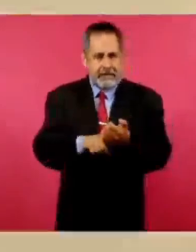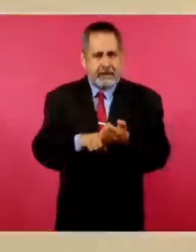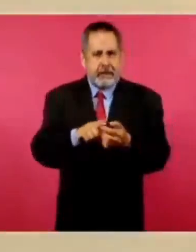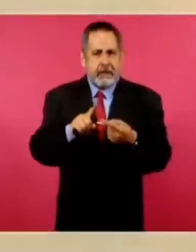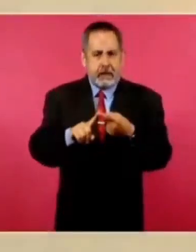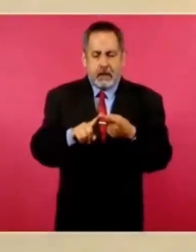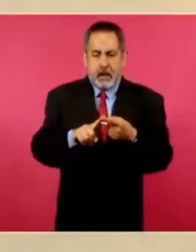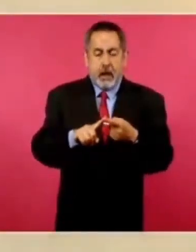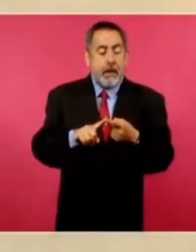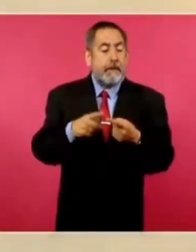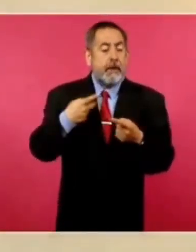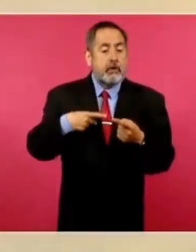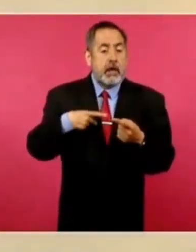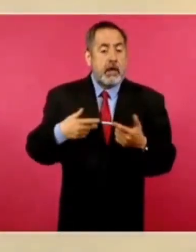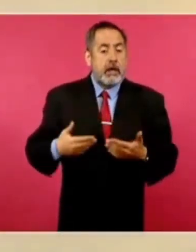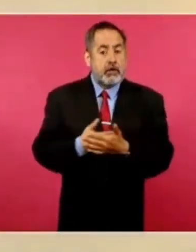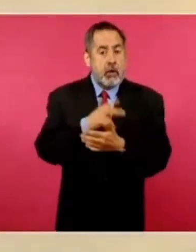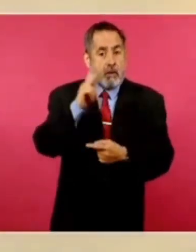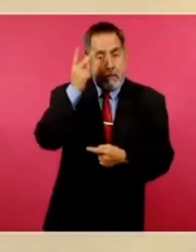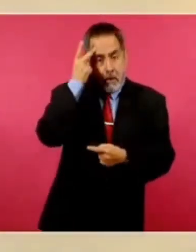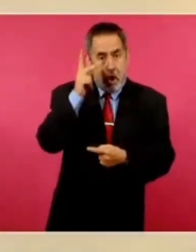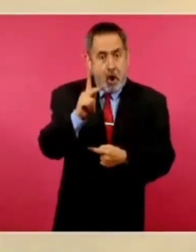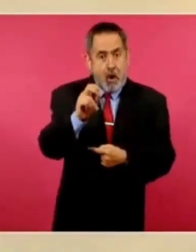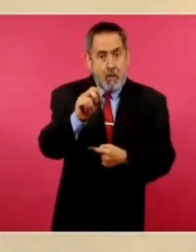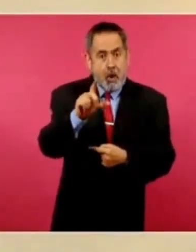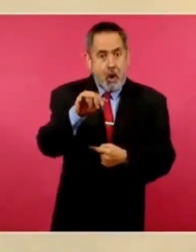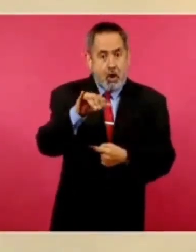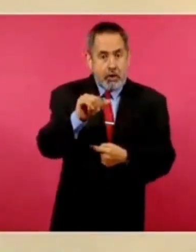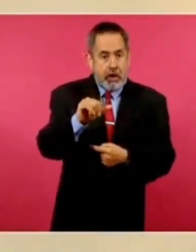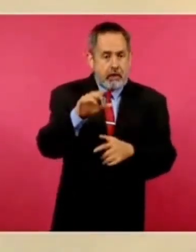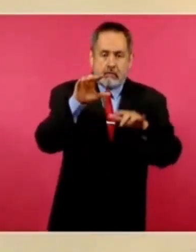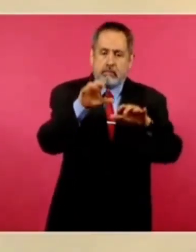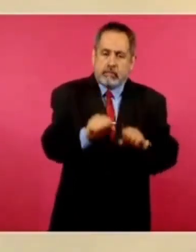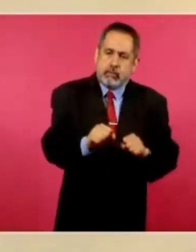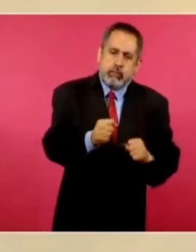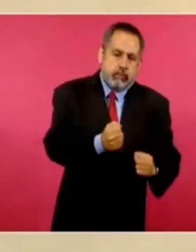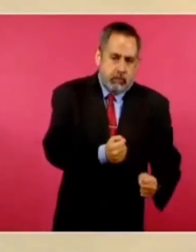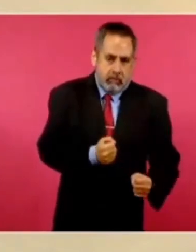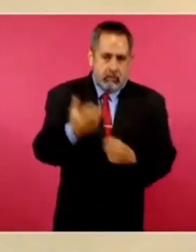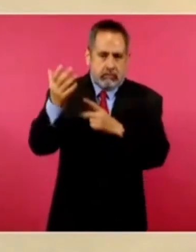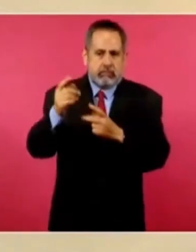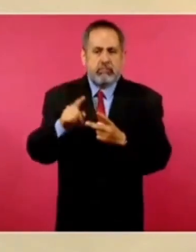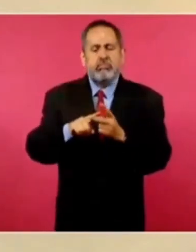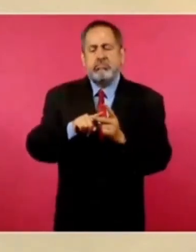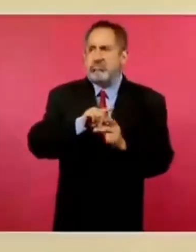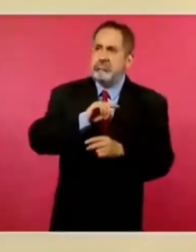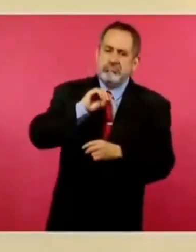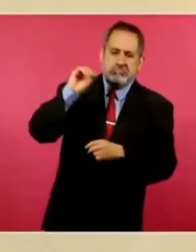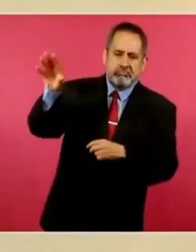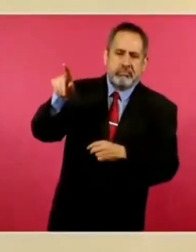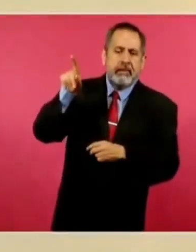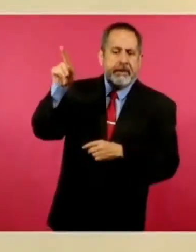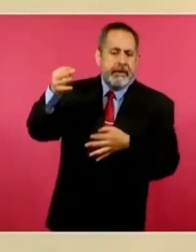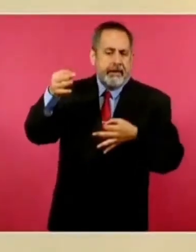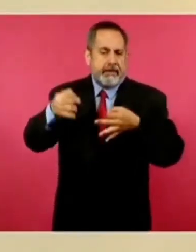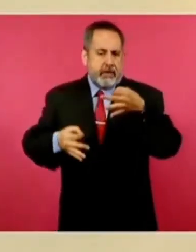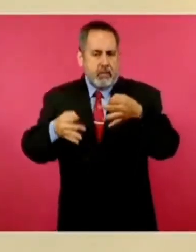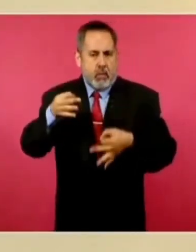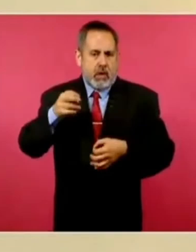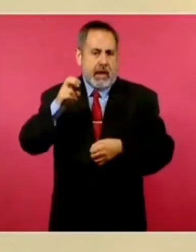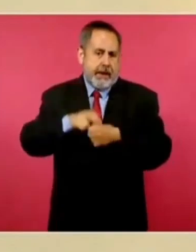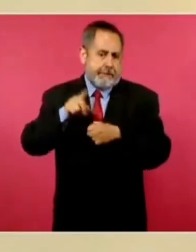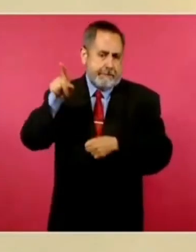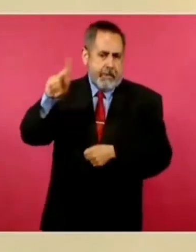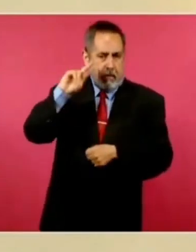un ciudadano polaco que fue precisamente extraditado a una corte a un tribunal Regional de